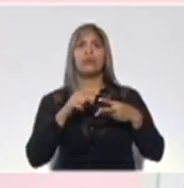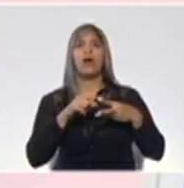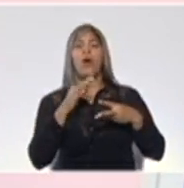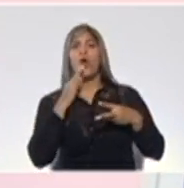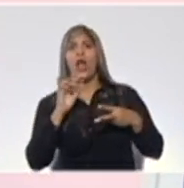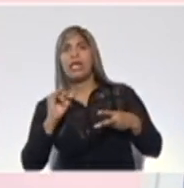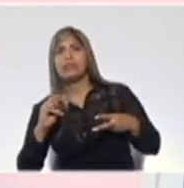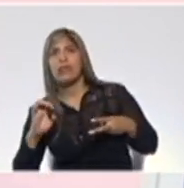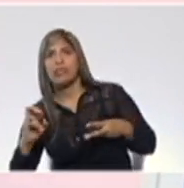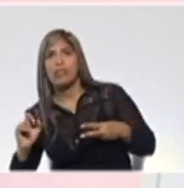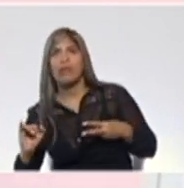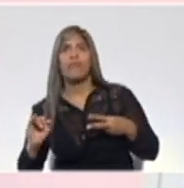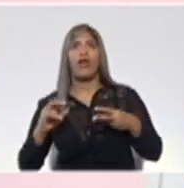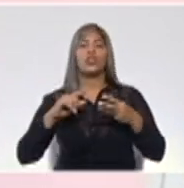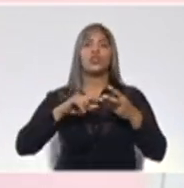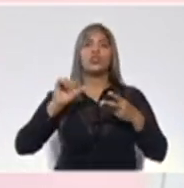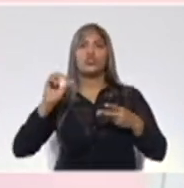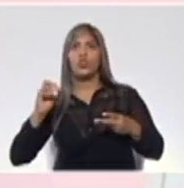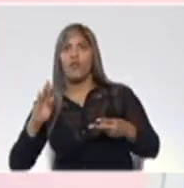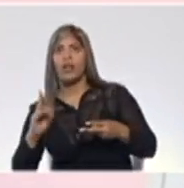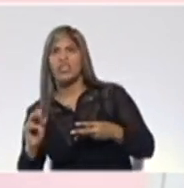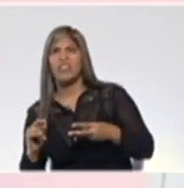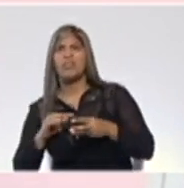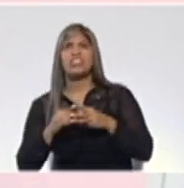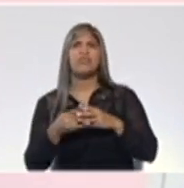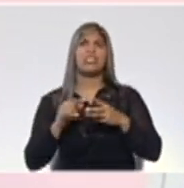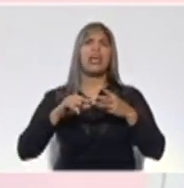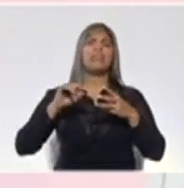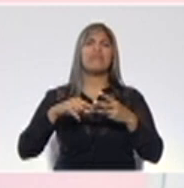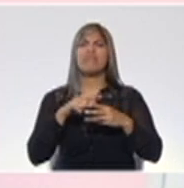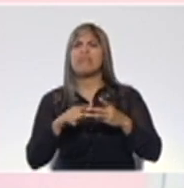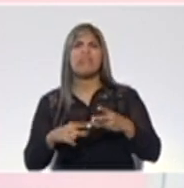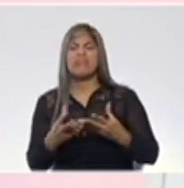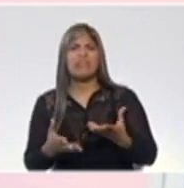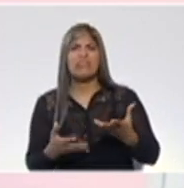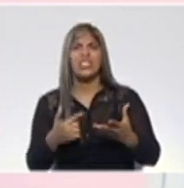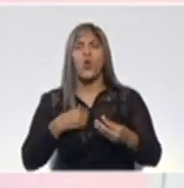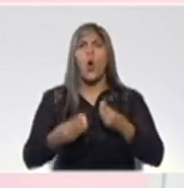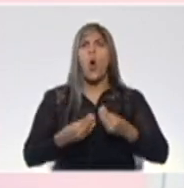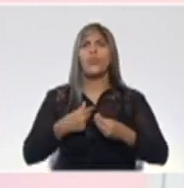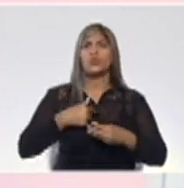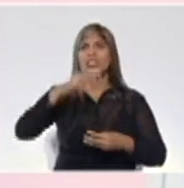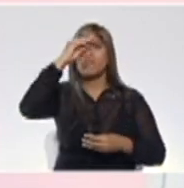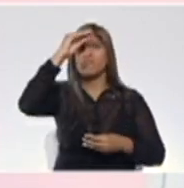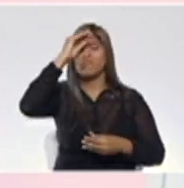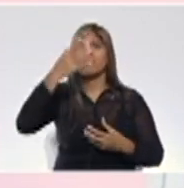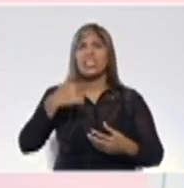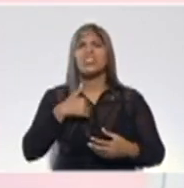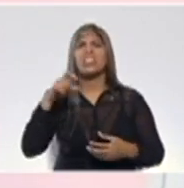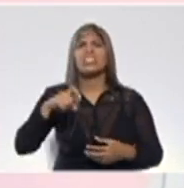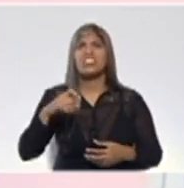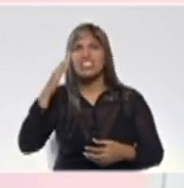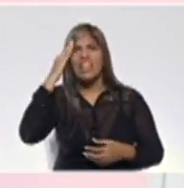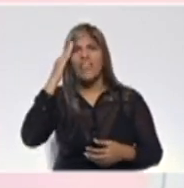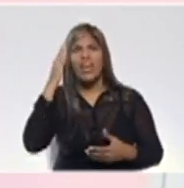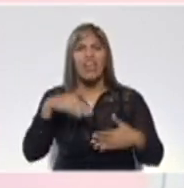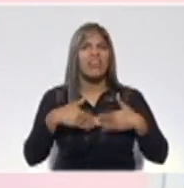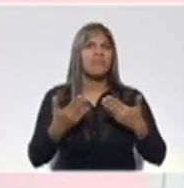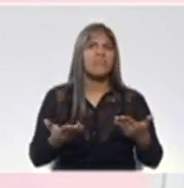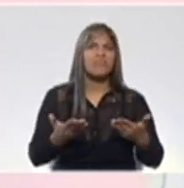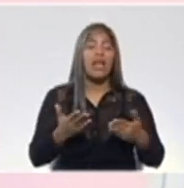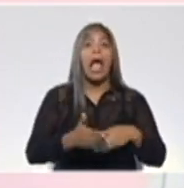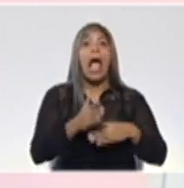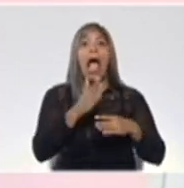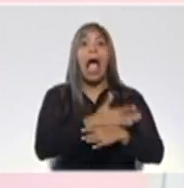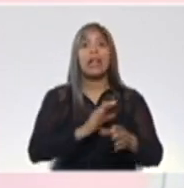biyectiva, sobreyectiva, inyectiva. ¿Qué significará todo esto? ¿Cómo lo voy a aprender? ¿Qué necesito saber? ¿Qué aprendizajes